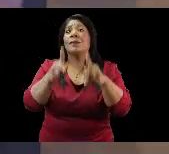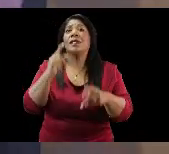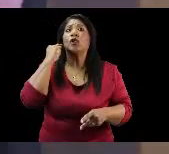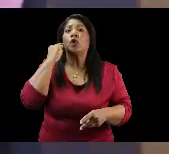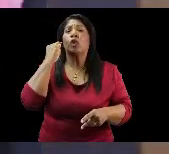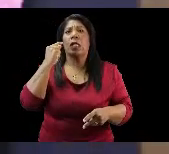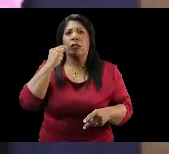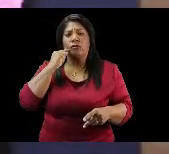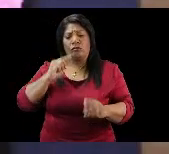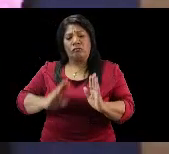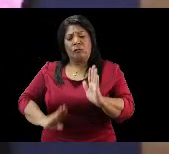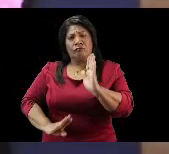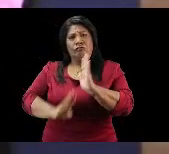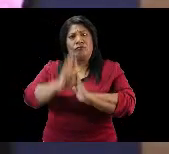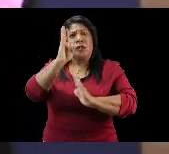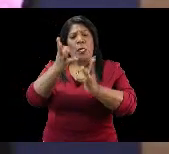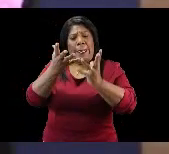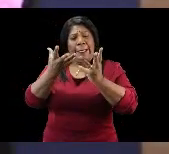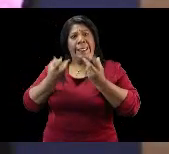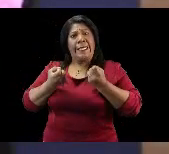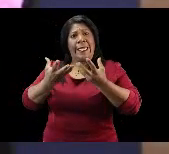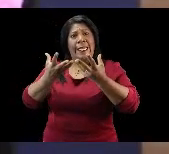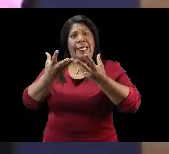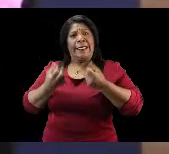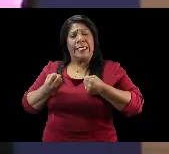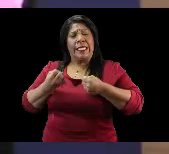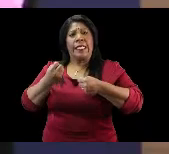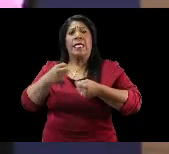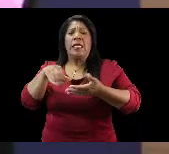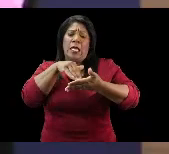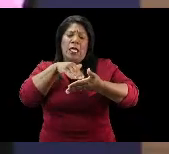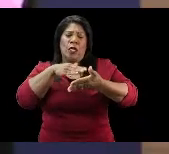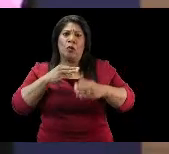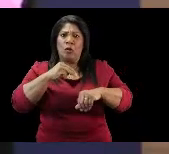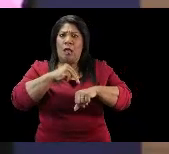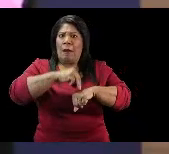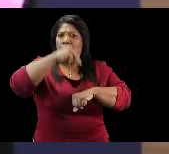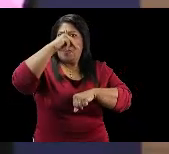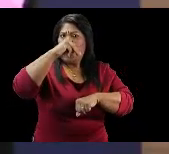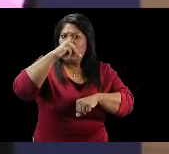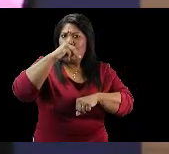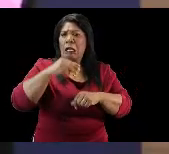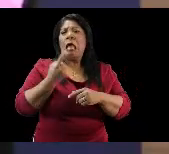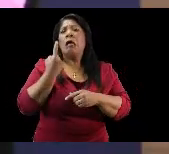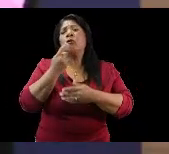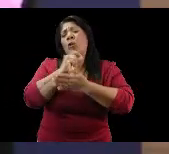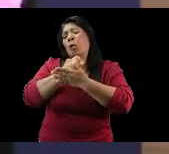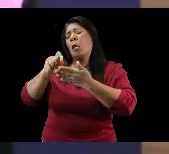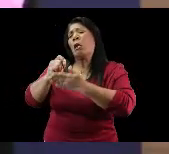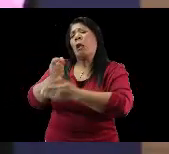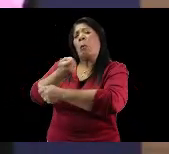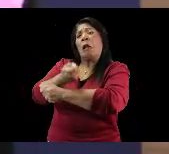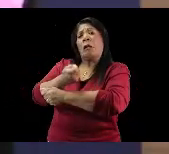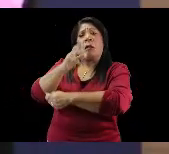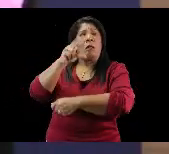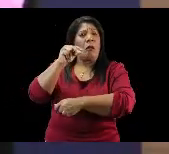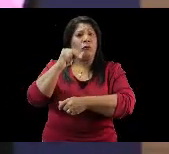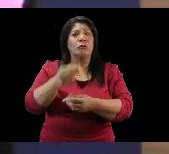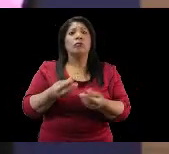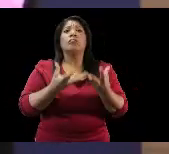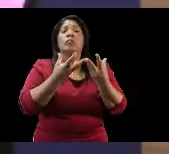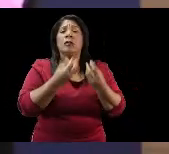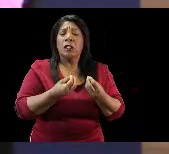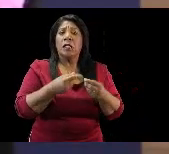la misma persona sorda, que ya son estudiantes de maestría, ya no se quedan únicamente en lo